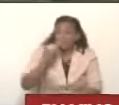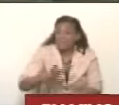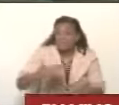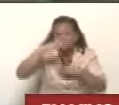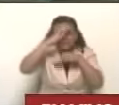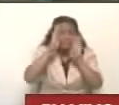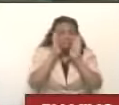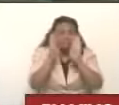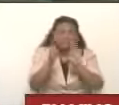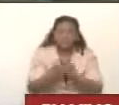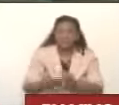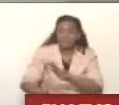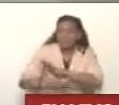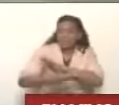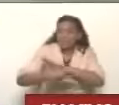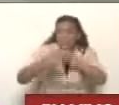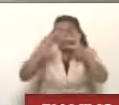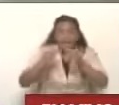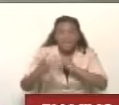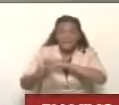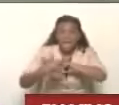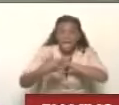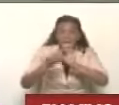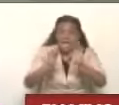importantísimo, con la más alta tecnología